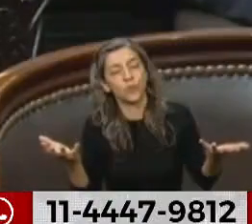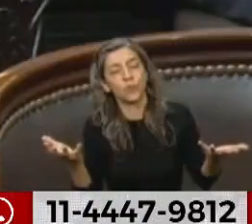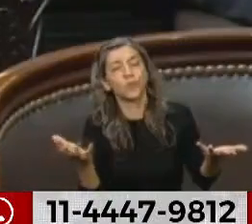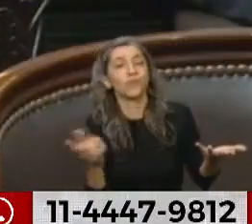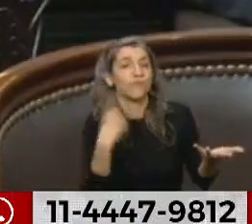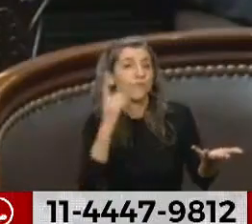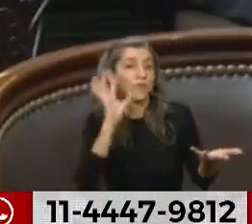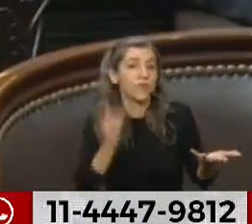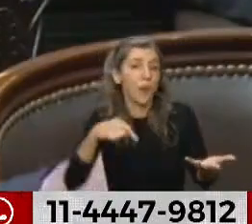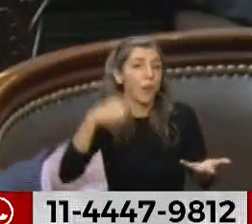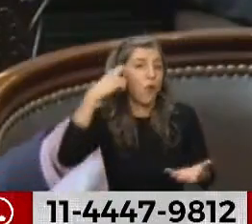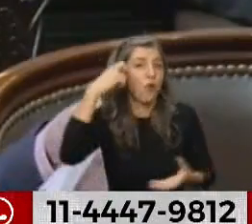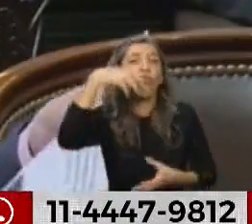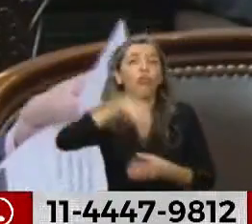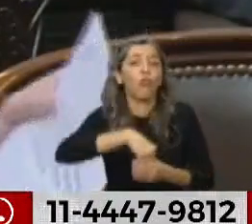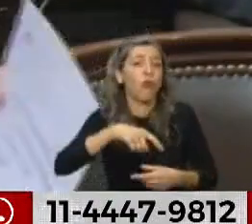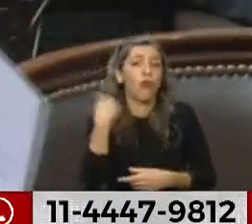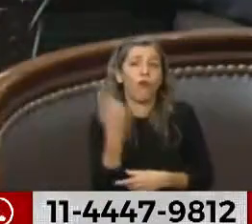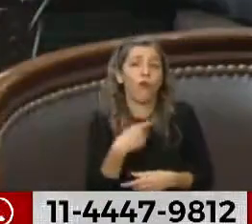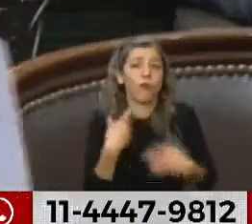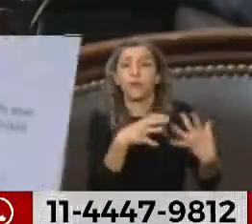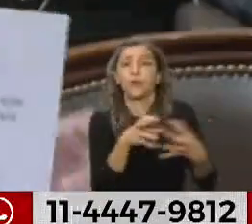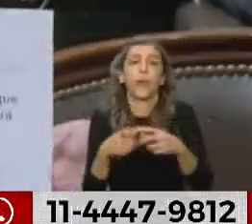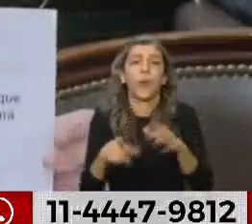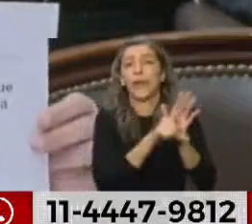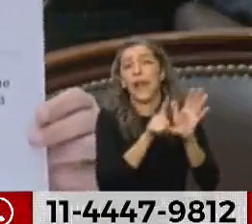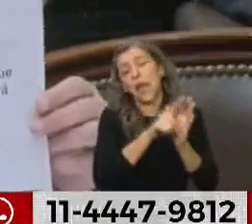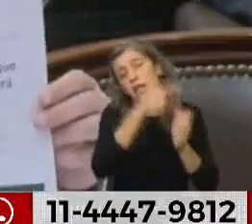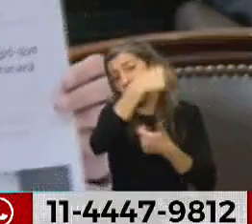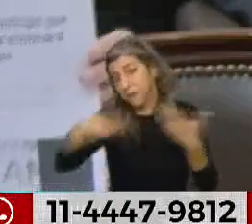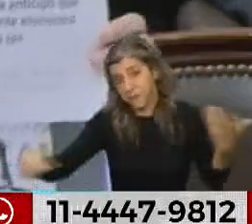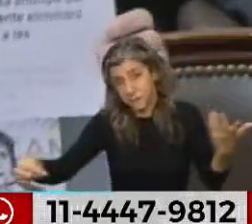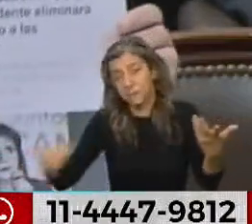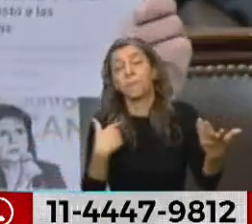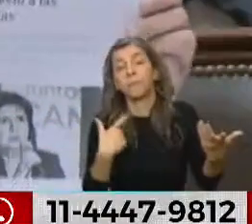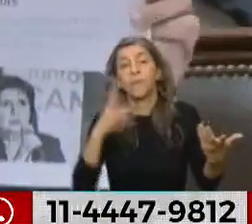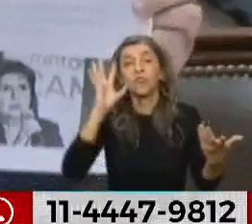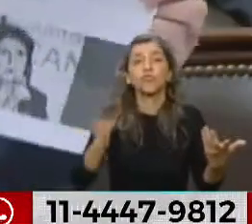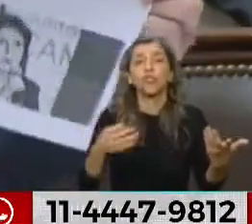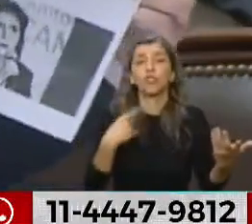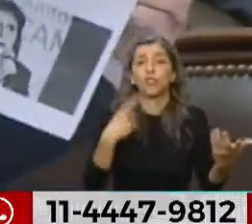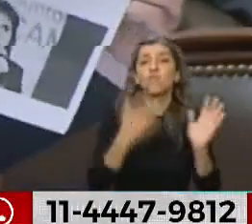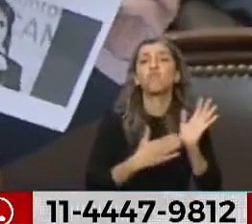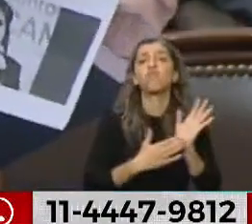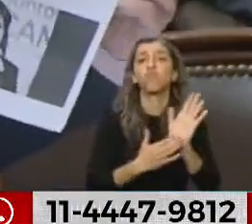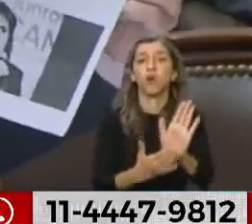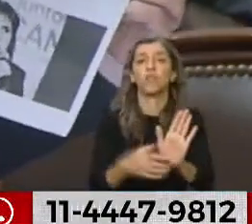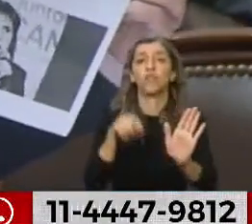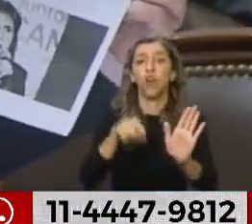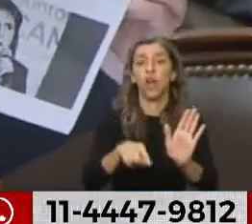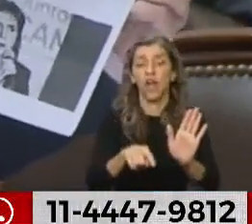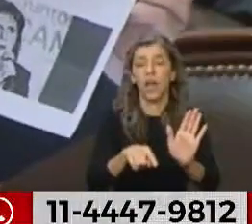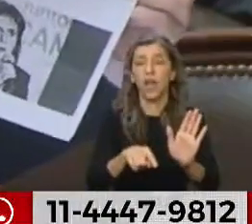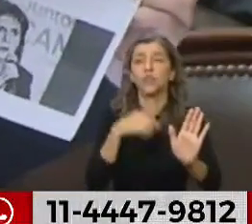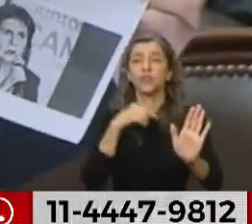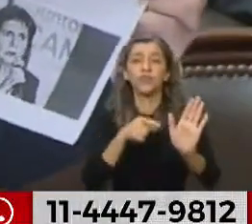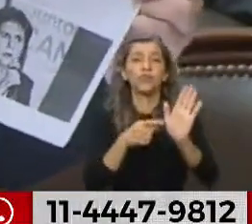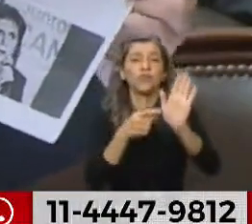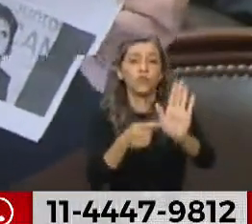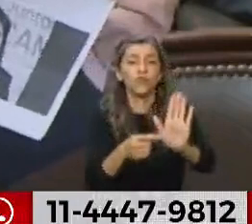congreso hay que discutir las leyes nada más que para alguno le reflejo esto Esto es un tweet de